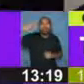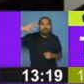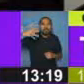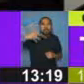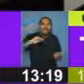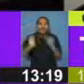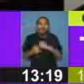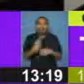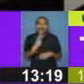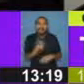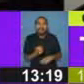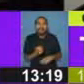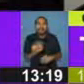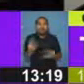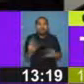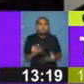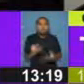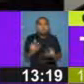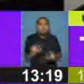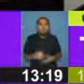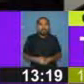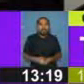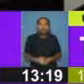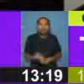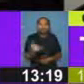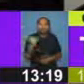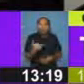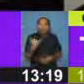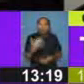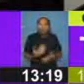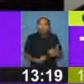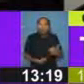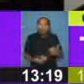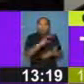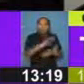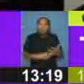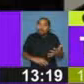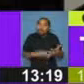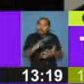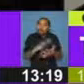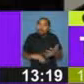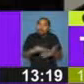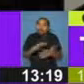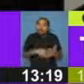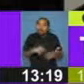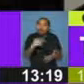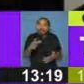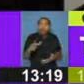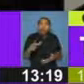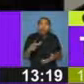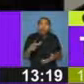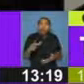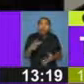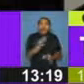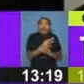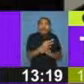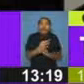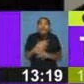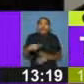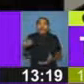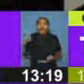también de recibir boletas de muchas escuelas que ya vienen cero a pagar porque eh Como